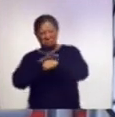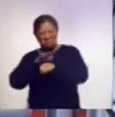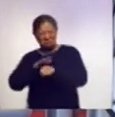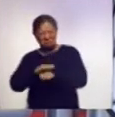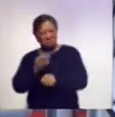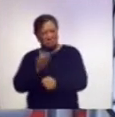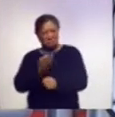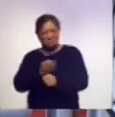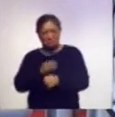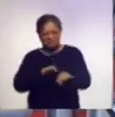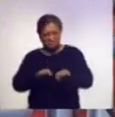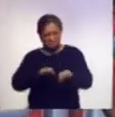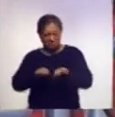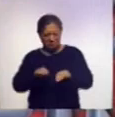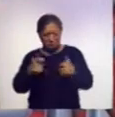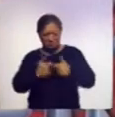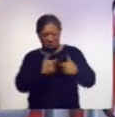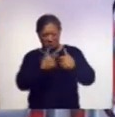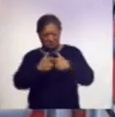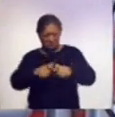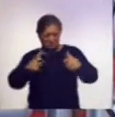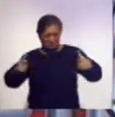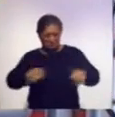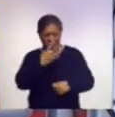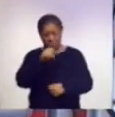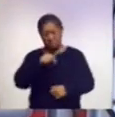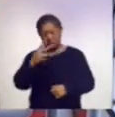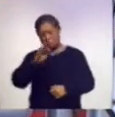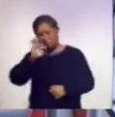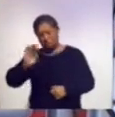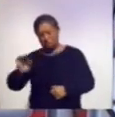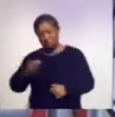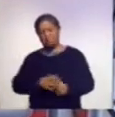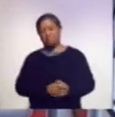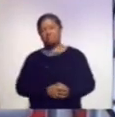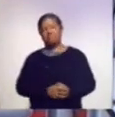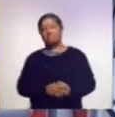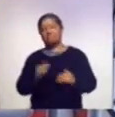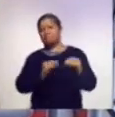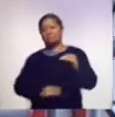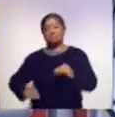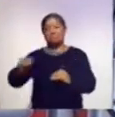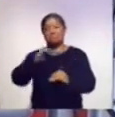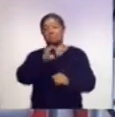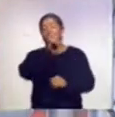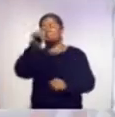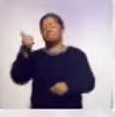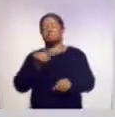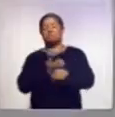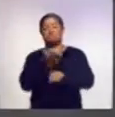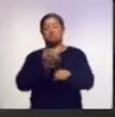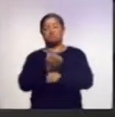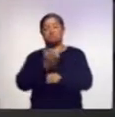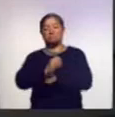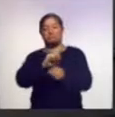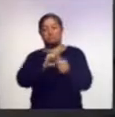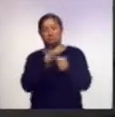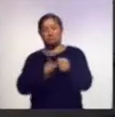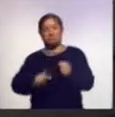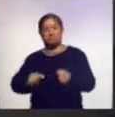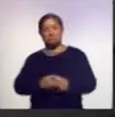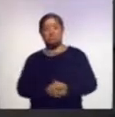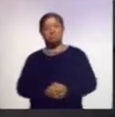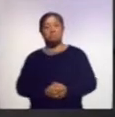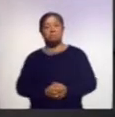económicamente. Estamos creciendo a 4.4% por encima del resto de los estados del país. En su